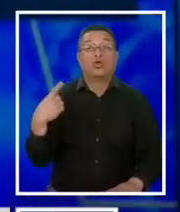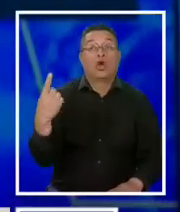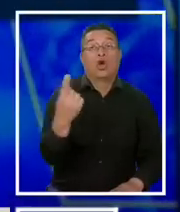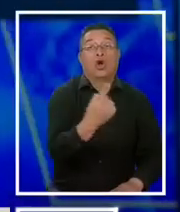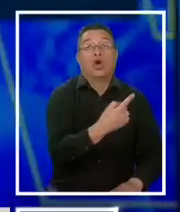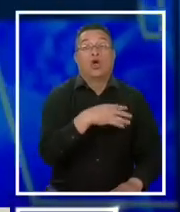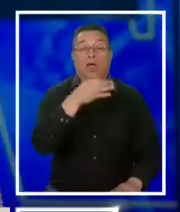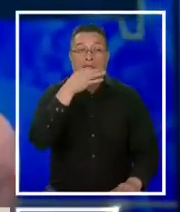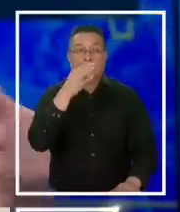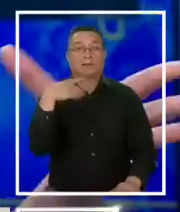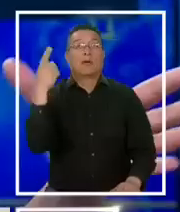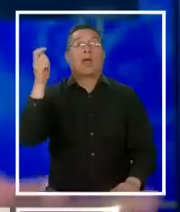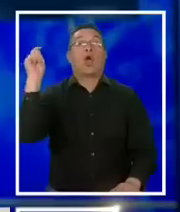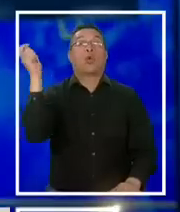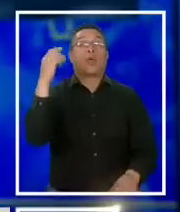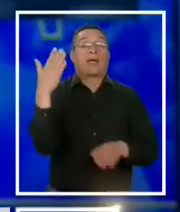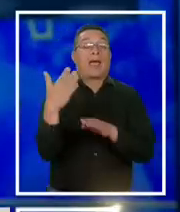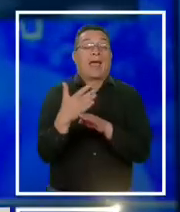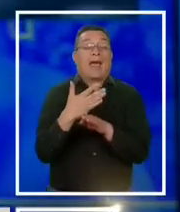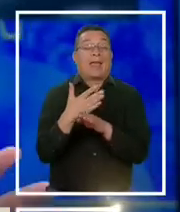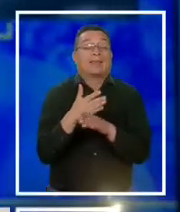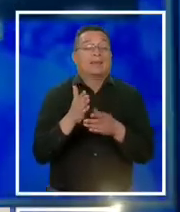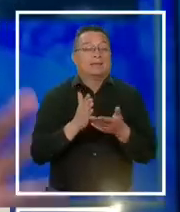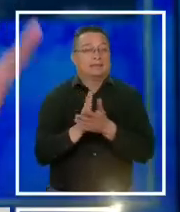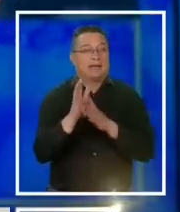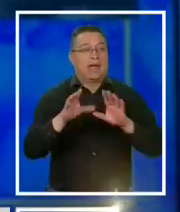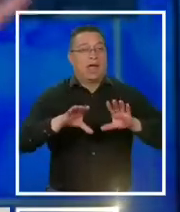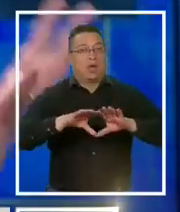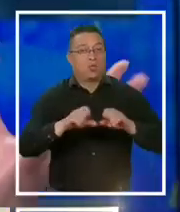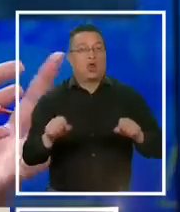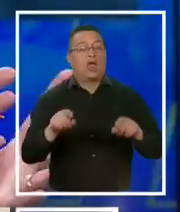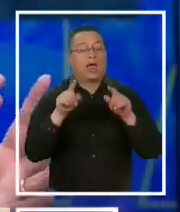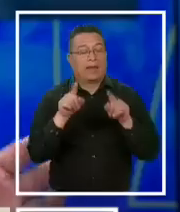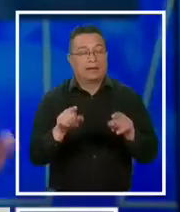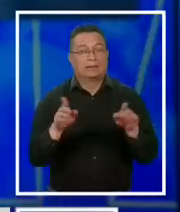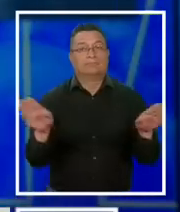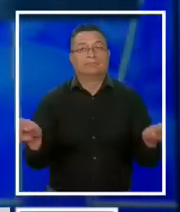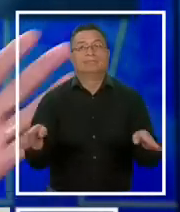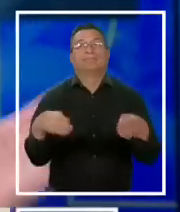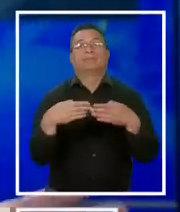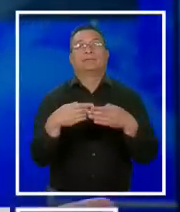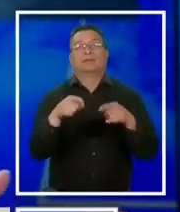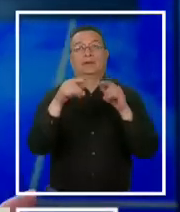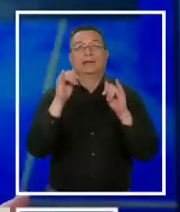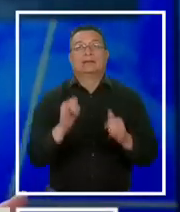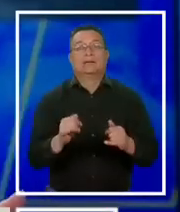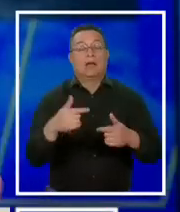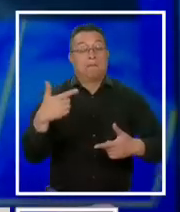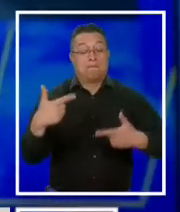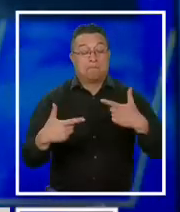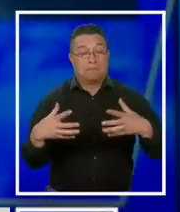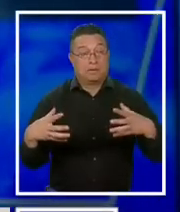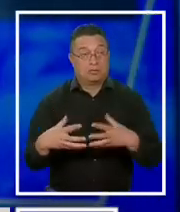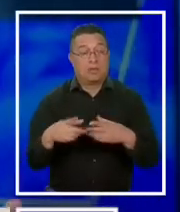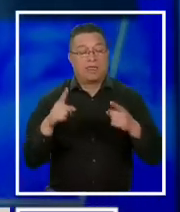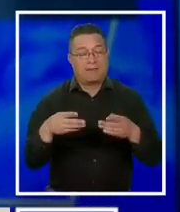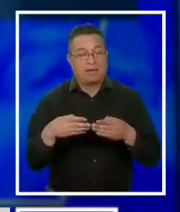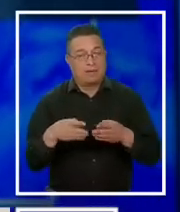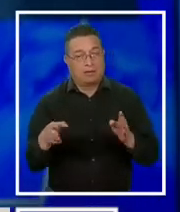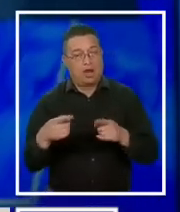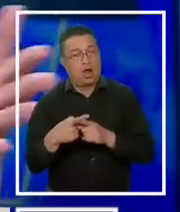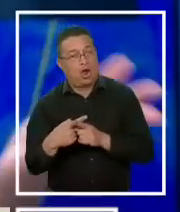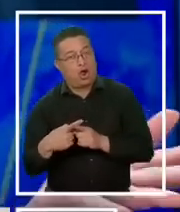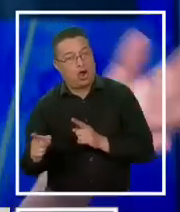antes de bailar cueca teníamos que llegar a un acuerdo efectivamente ahí se cerraba el ciclo pero los partidos políticos tenemos que abrir otro